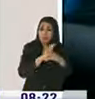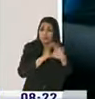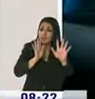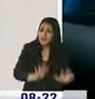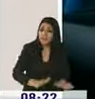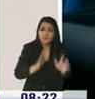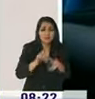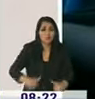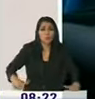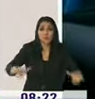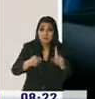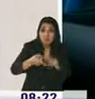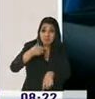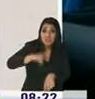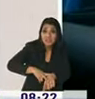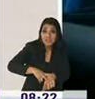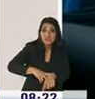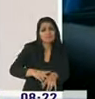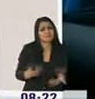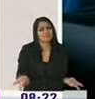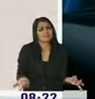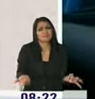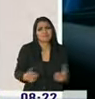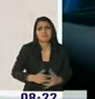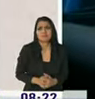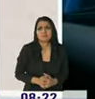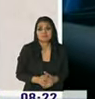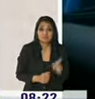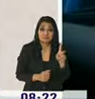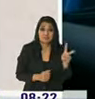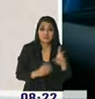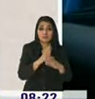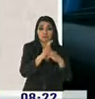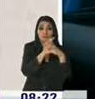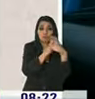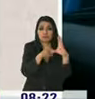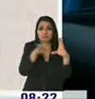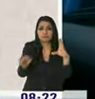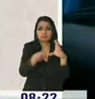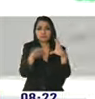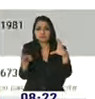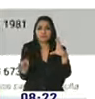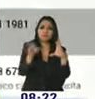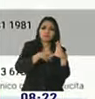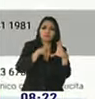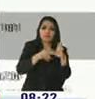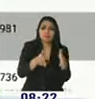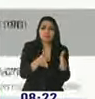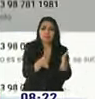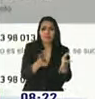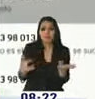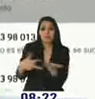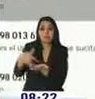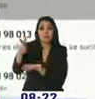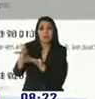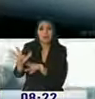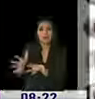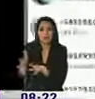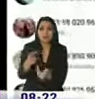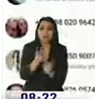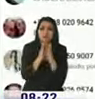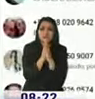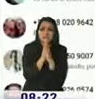públicos? No es la primera vez y no es la primera persona. Y ahí está, en la mitad de la vía, recogiendo a la gente. Así que hacemos el llamado